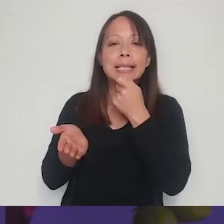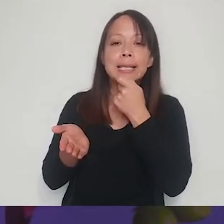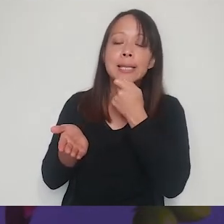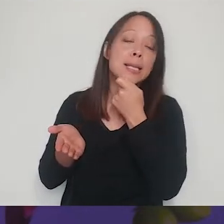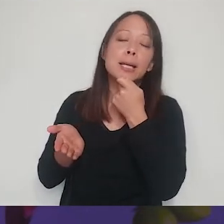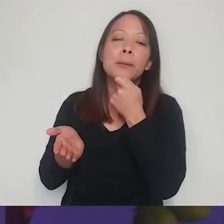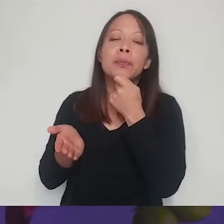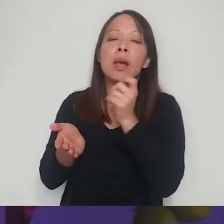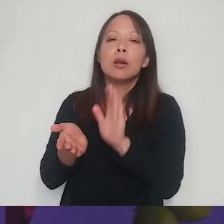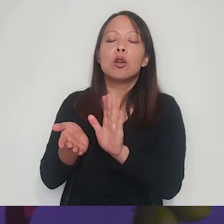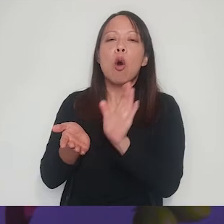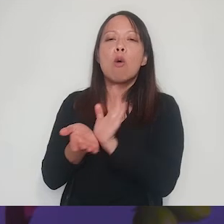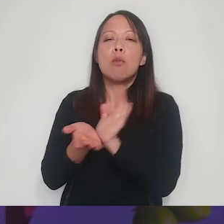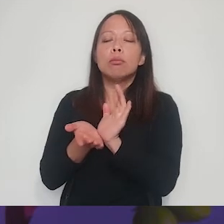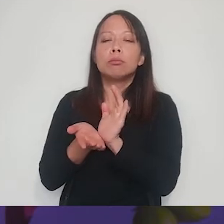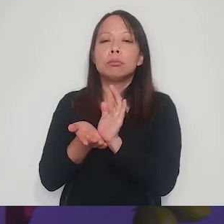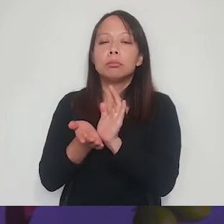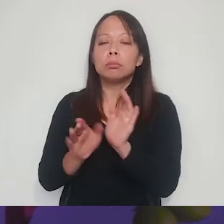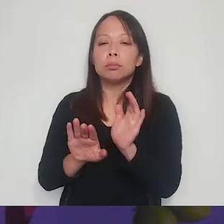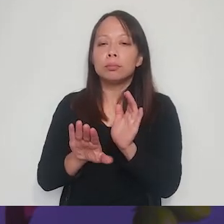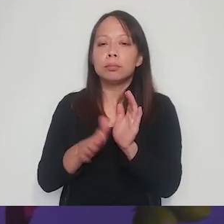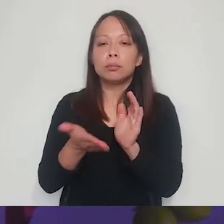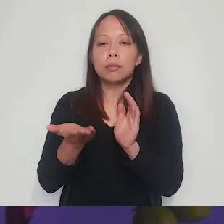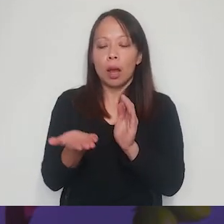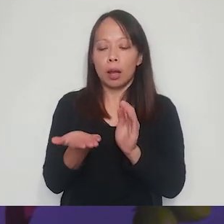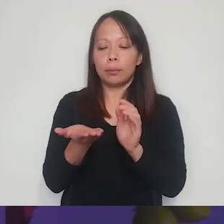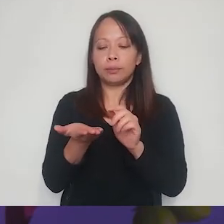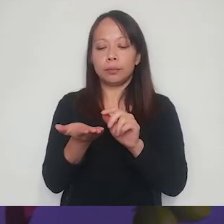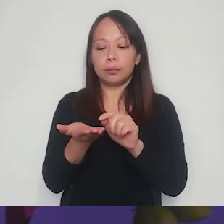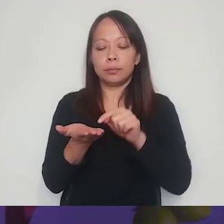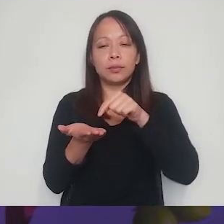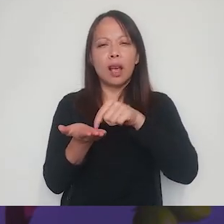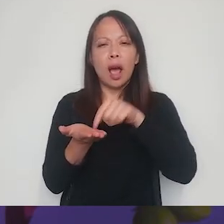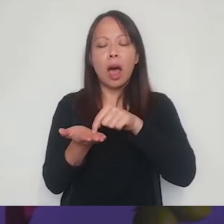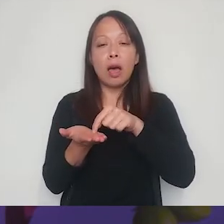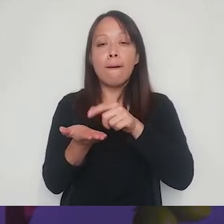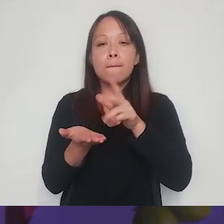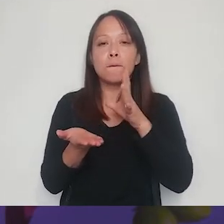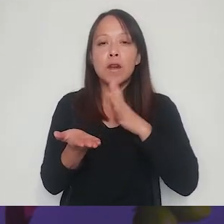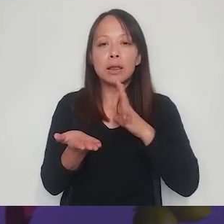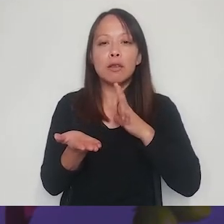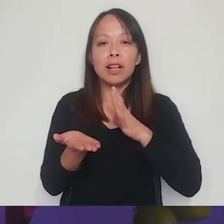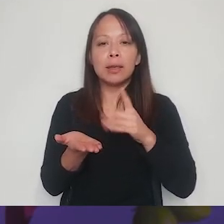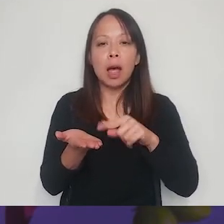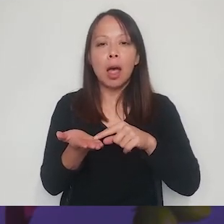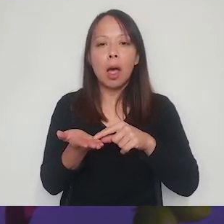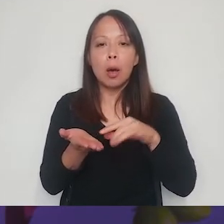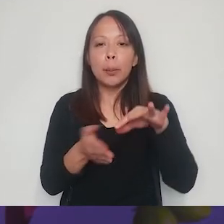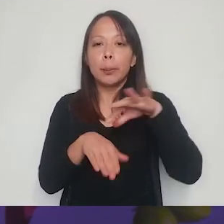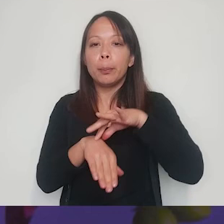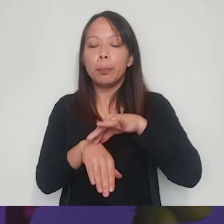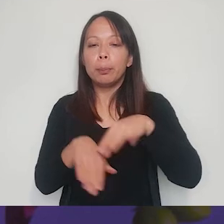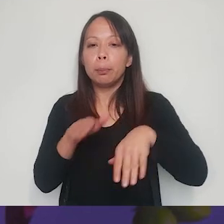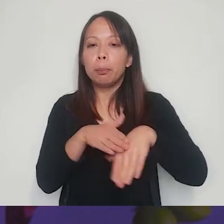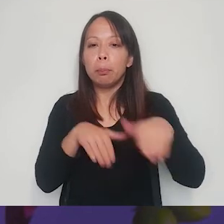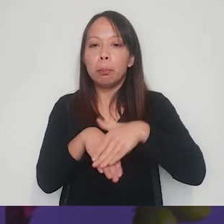se recuperan cuando se los pone boca arriba, lo que se ve es que los que fueron tratados con Spinraza solo tardan más tiempo en ponerse derechos, mientras